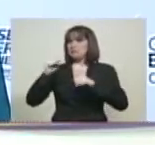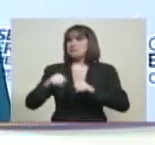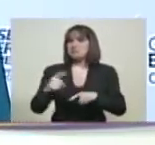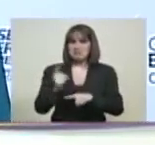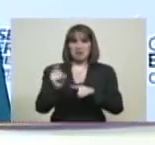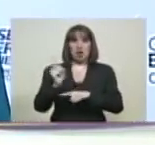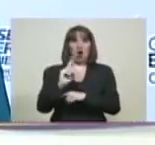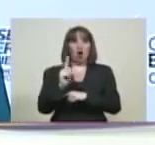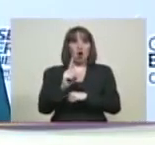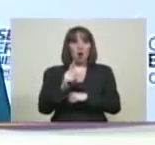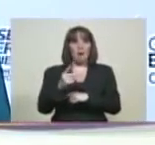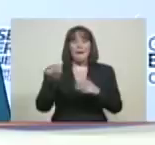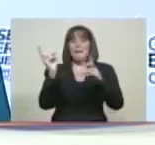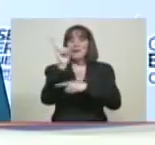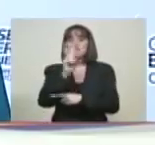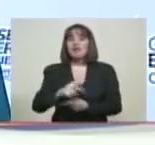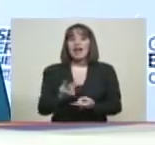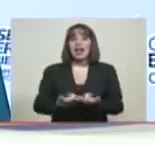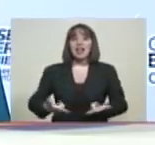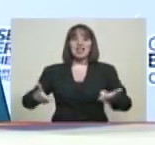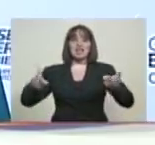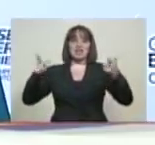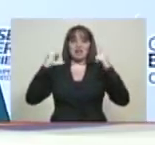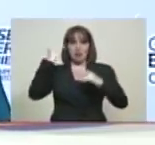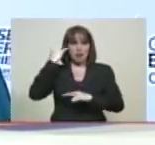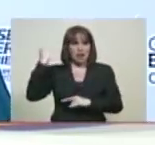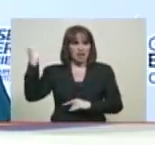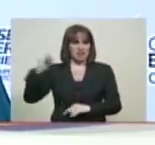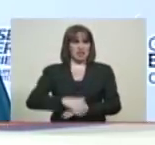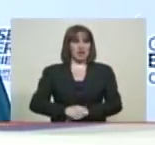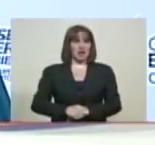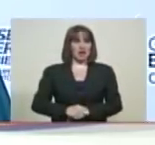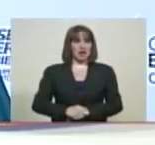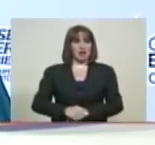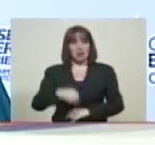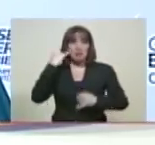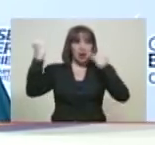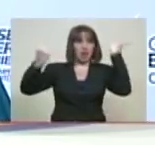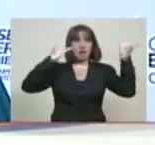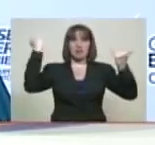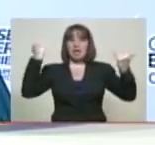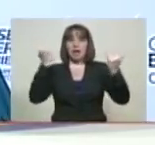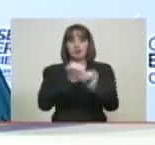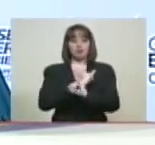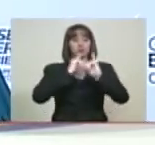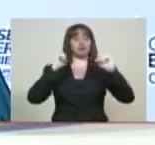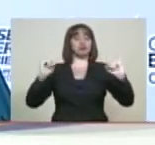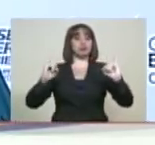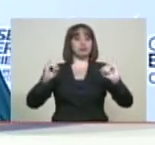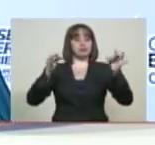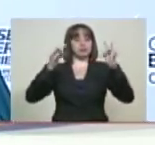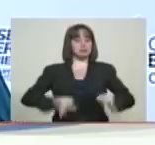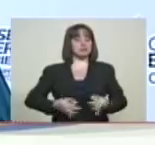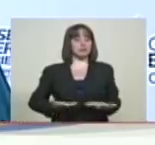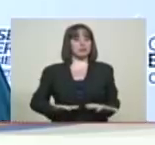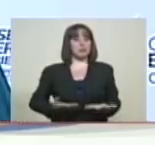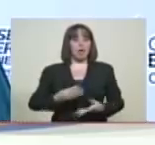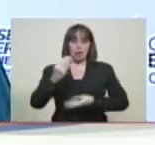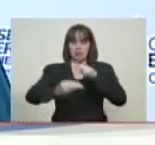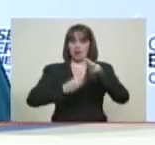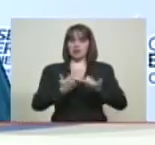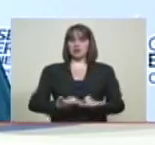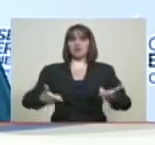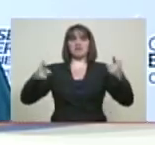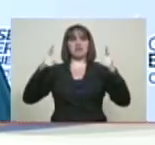tierra fértil para las ideas republicanas para las ideas independentistas y para la acción libertaria